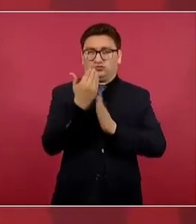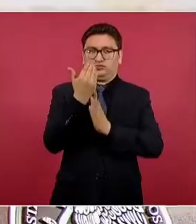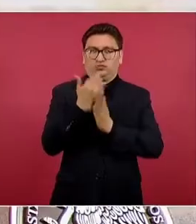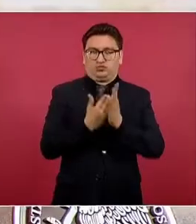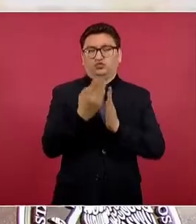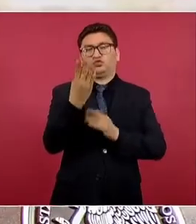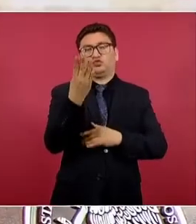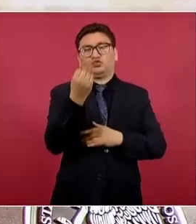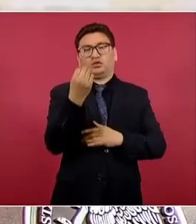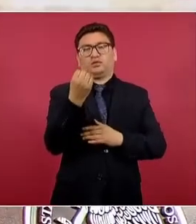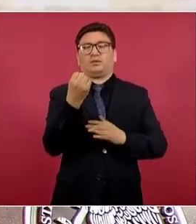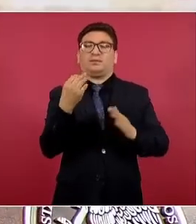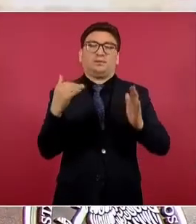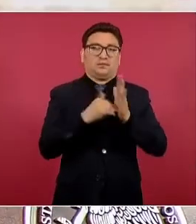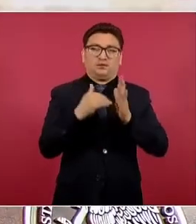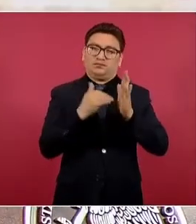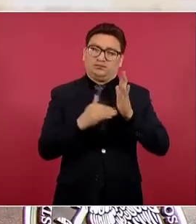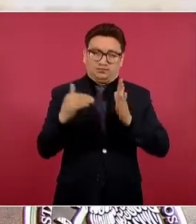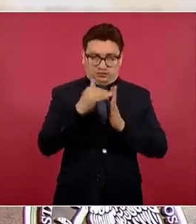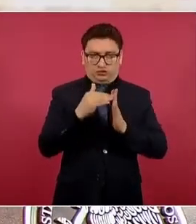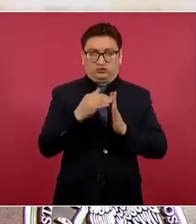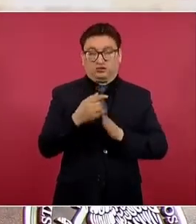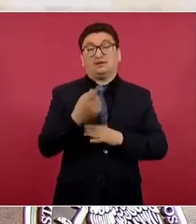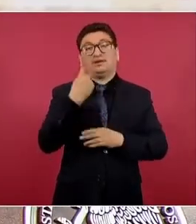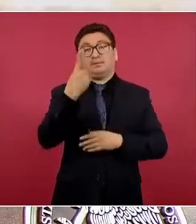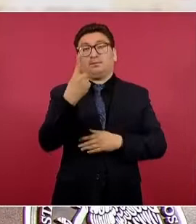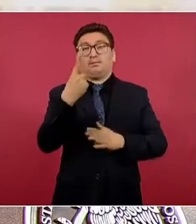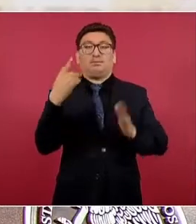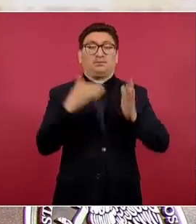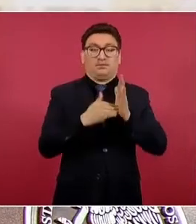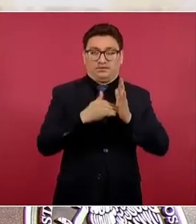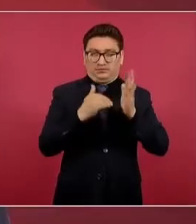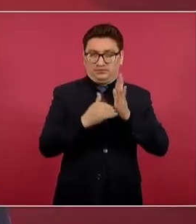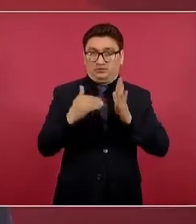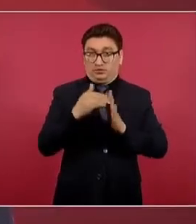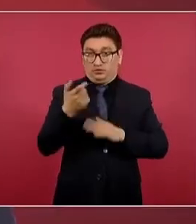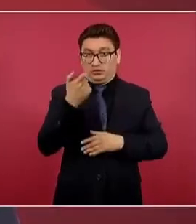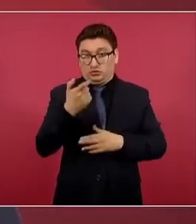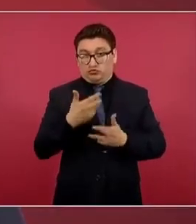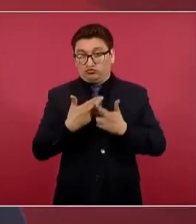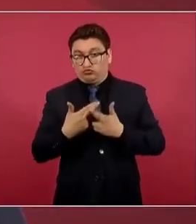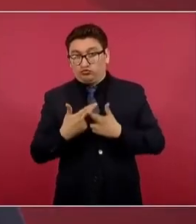9,000, y esos 1,000 millones que se liberaron